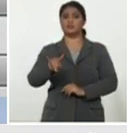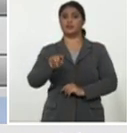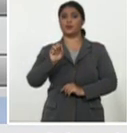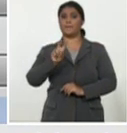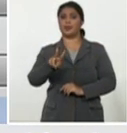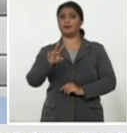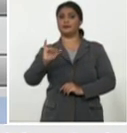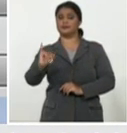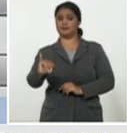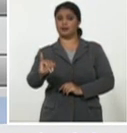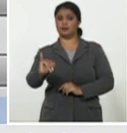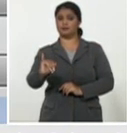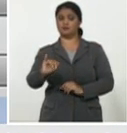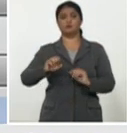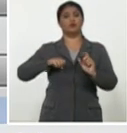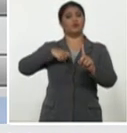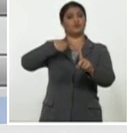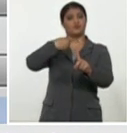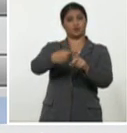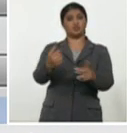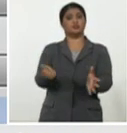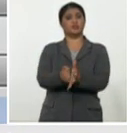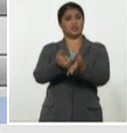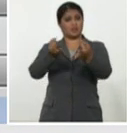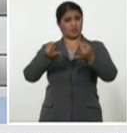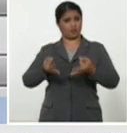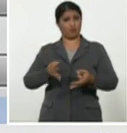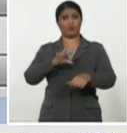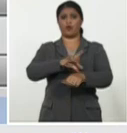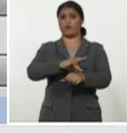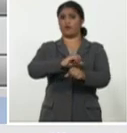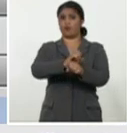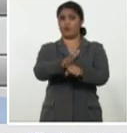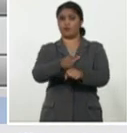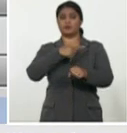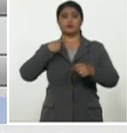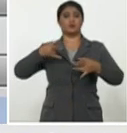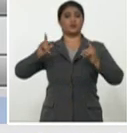64.262.926 pacientes confirmados. Fallecieron